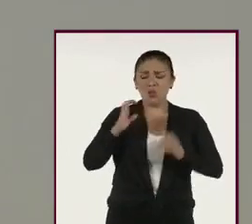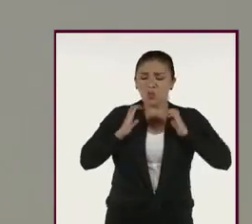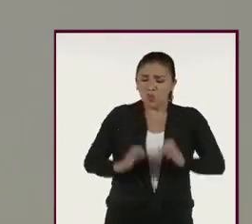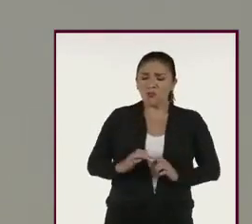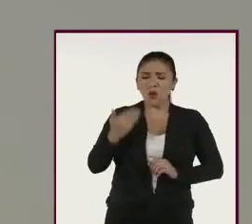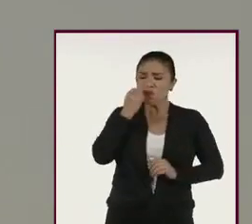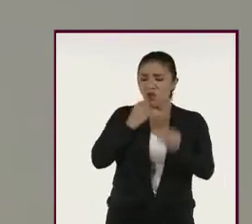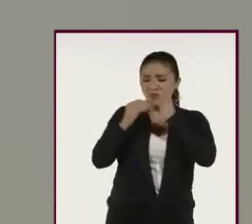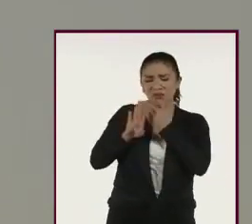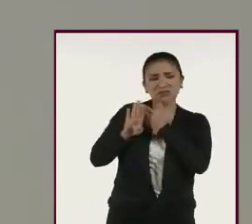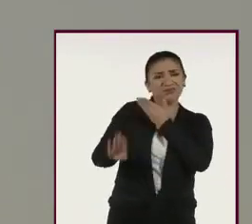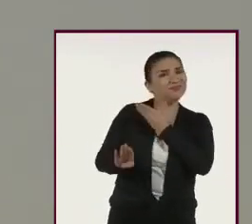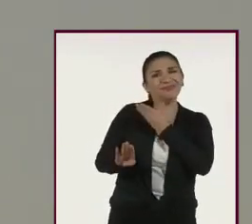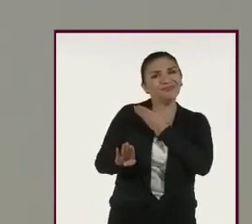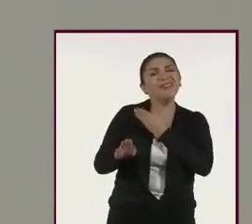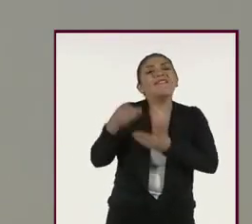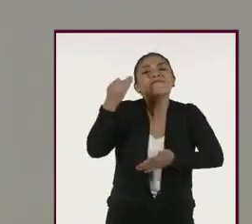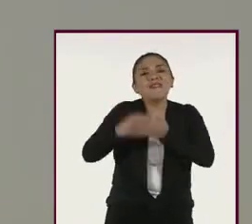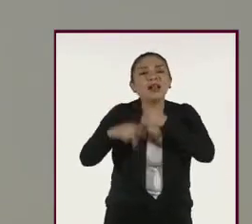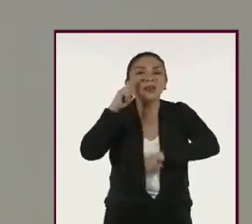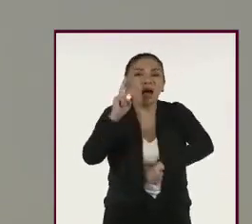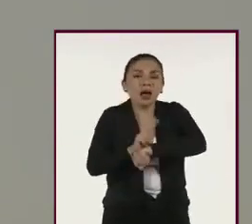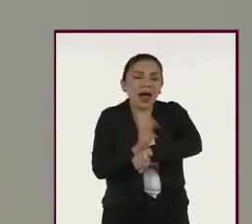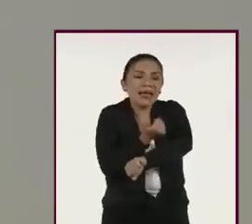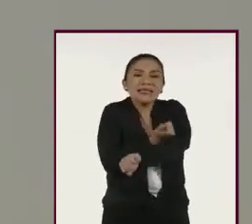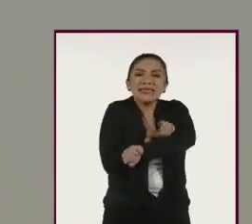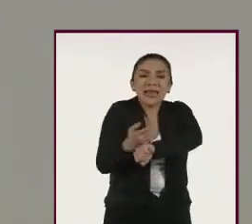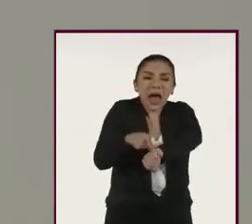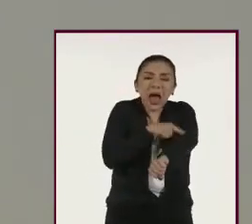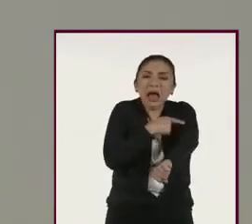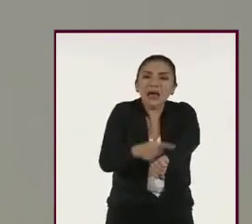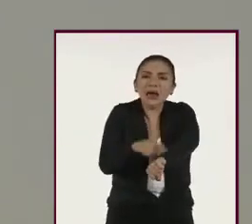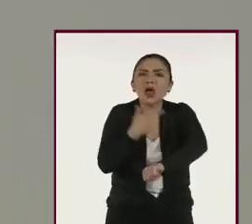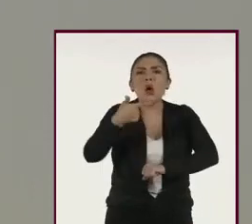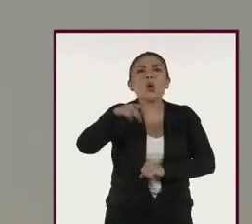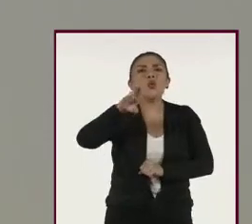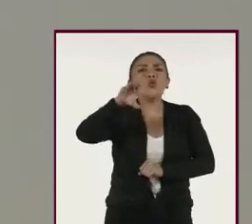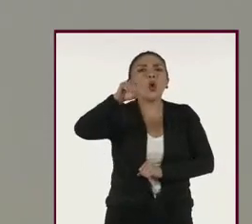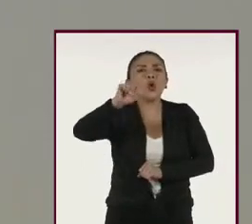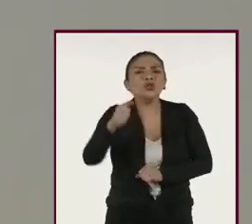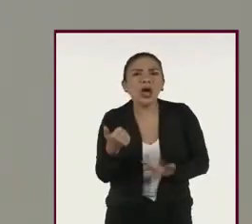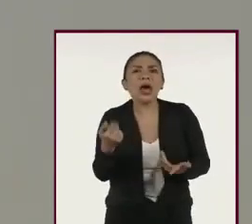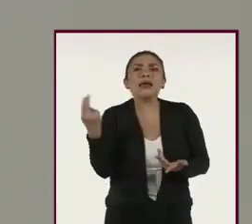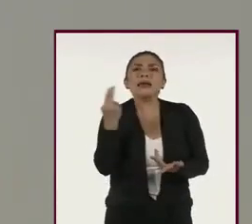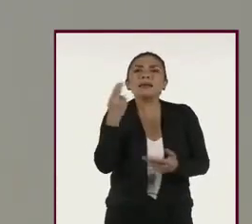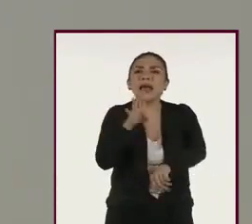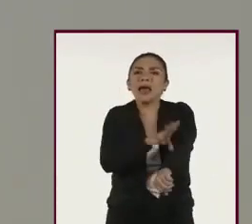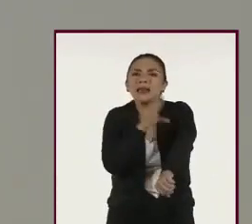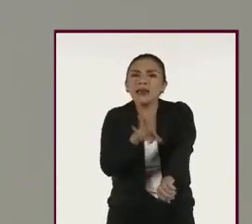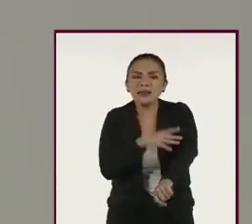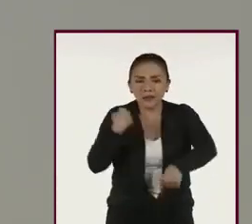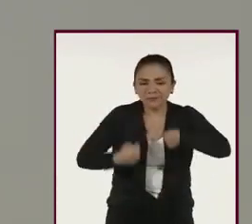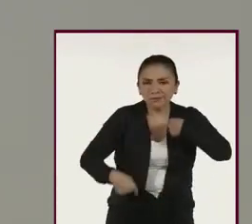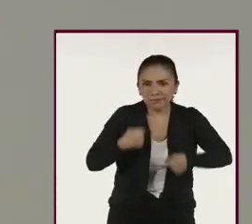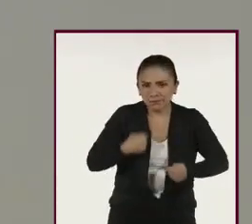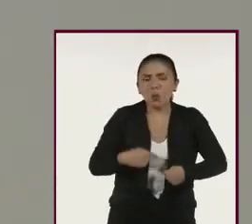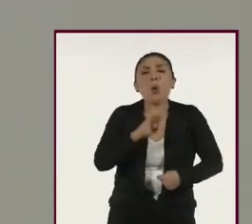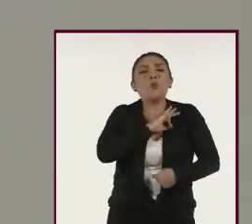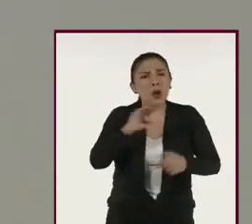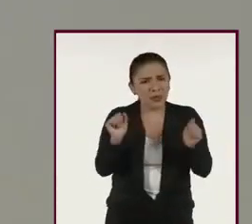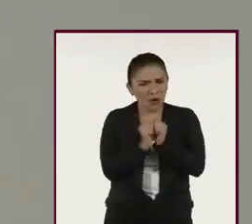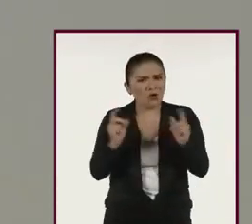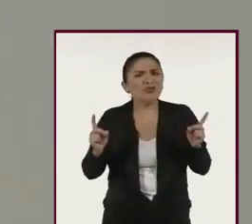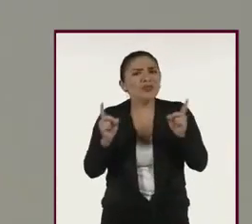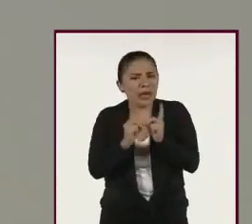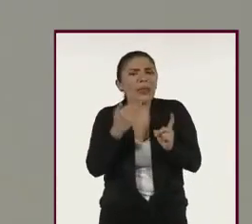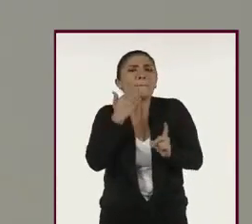la concentración de glucosa en sangre, de cuáles son los requerimientos energéticos. Puede ser una dieta adecuada, sí, pero